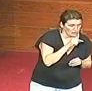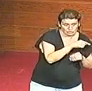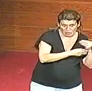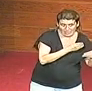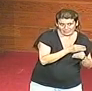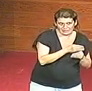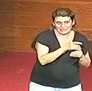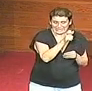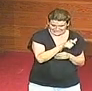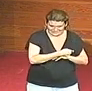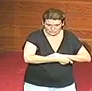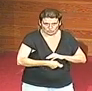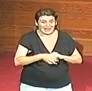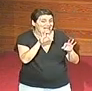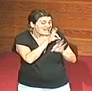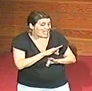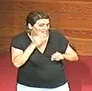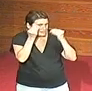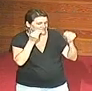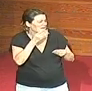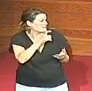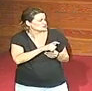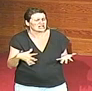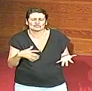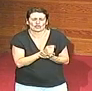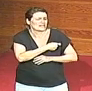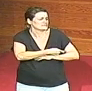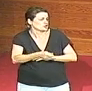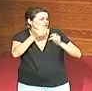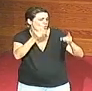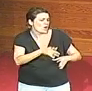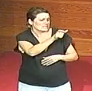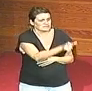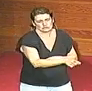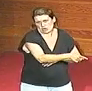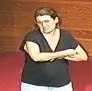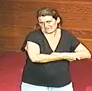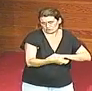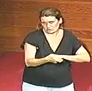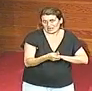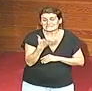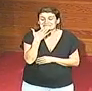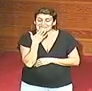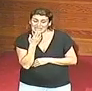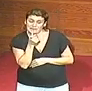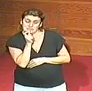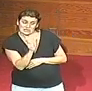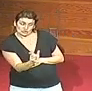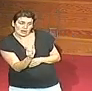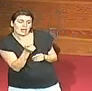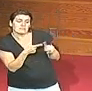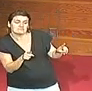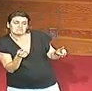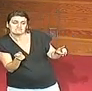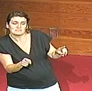a pensar que todos los de Vitoria son como esa persona que ha cometido el delito. Si ponemos que esa persona, que no viene